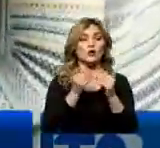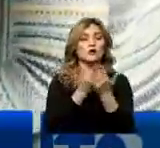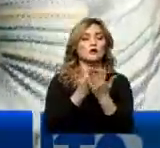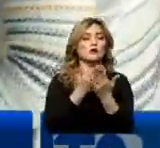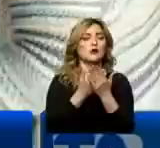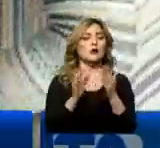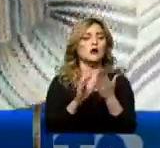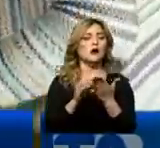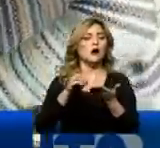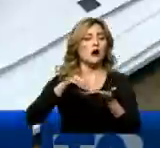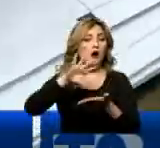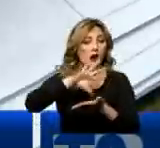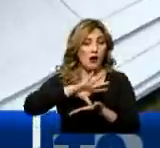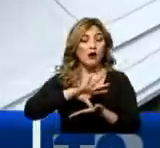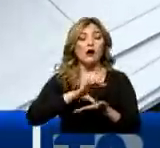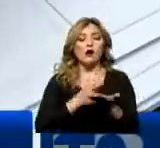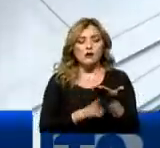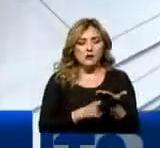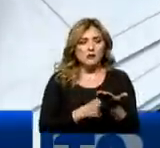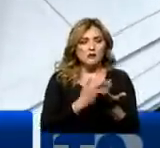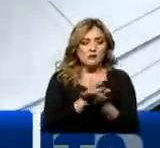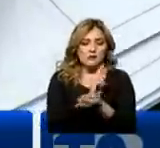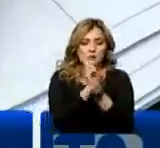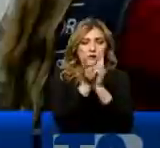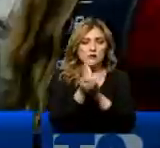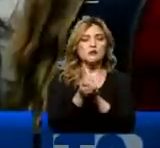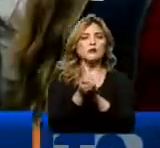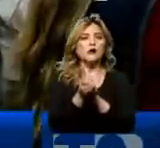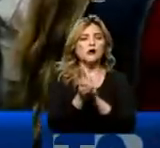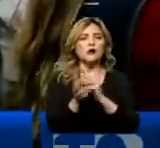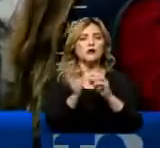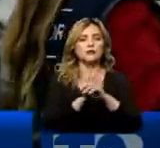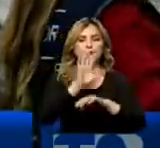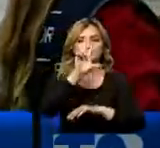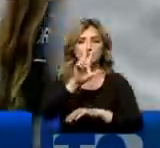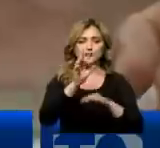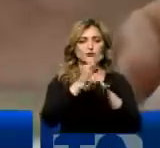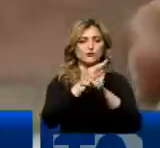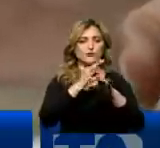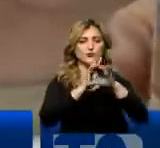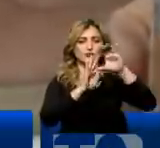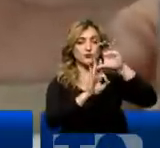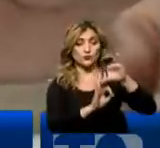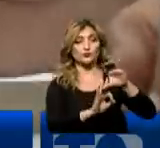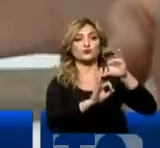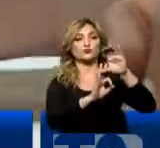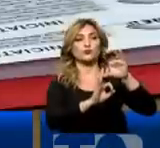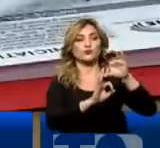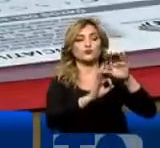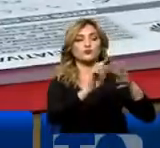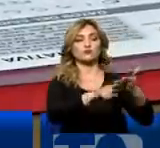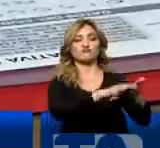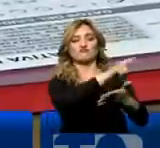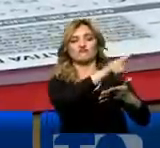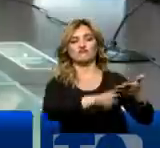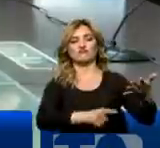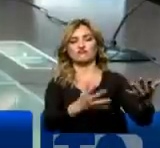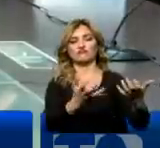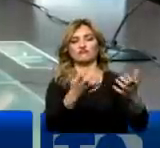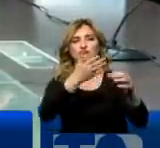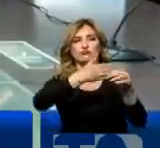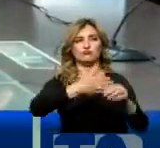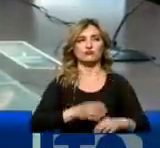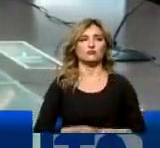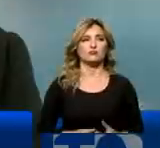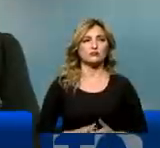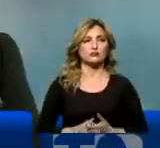la Asamblea Nacional discuta la propuesta de reforma parcial a 3 funciones del Estado, entre estas la eliminación del Consejo de